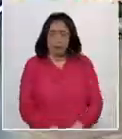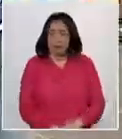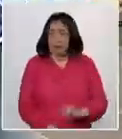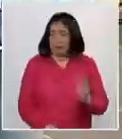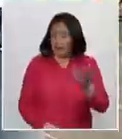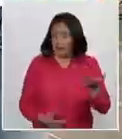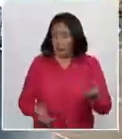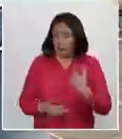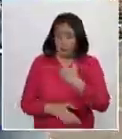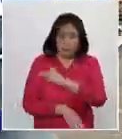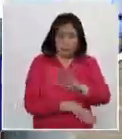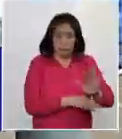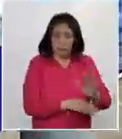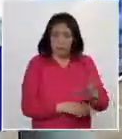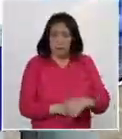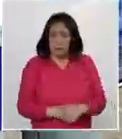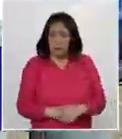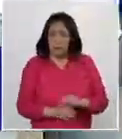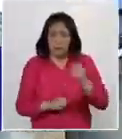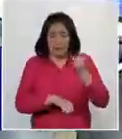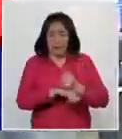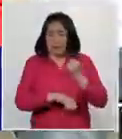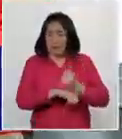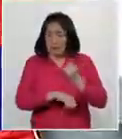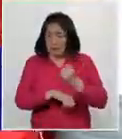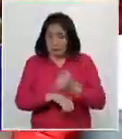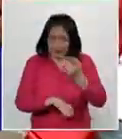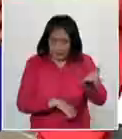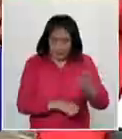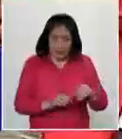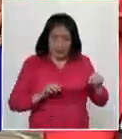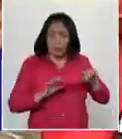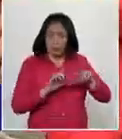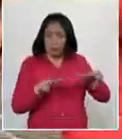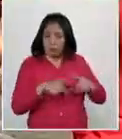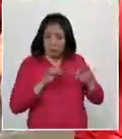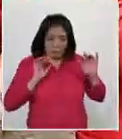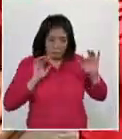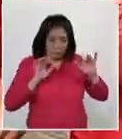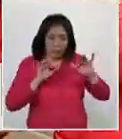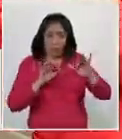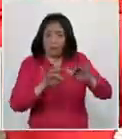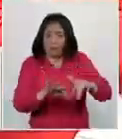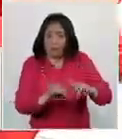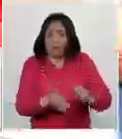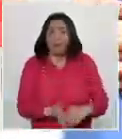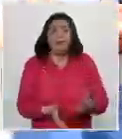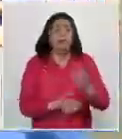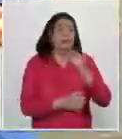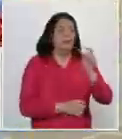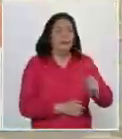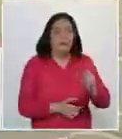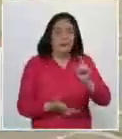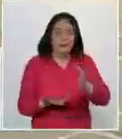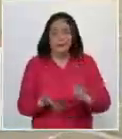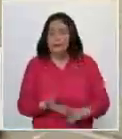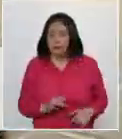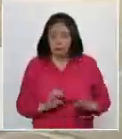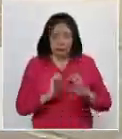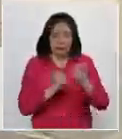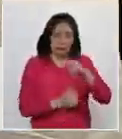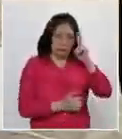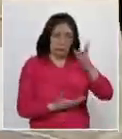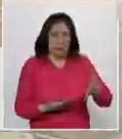Así, compañeros, muy buenas tardes. Y la Iglesia de las Nazarenas también es un punto de concentración para los hinchas de la Blanquirroja, que todos cargando,